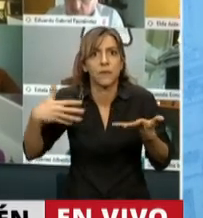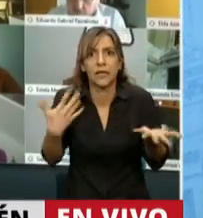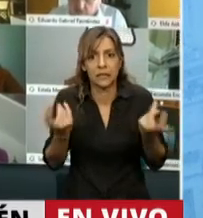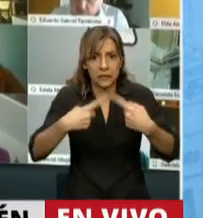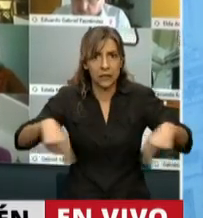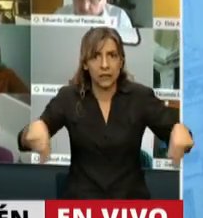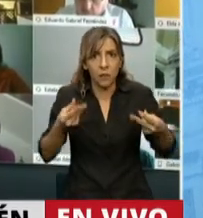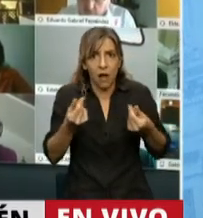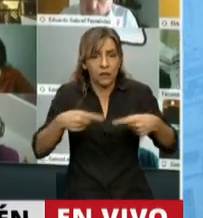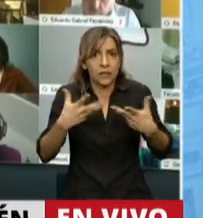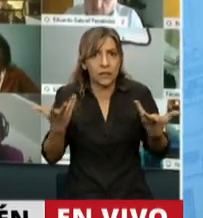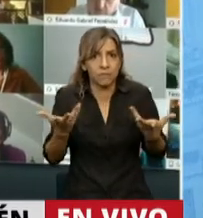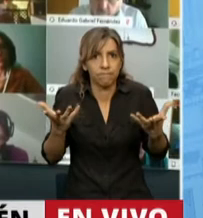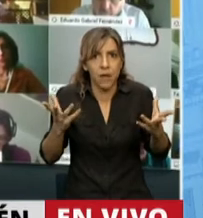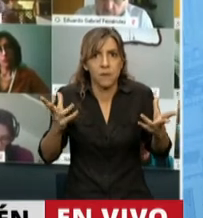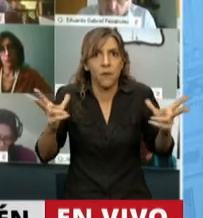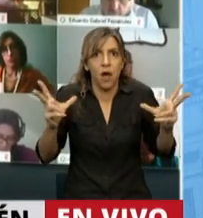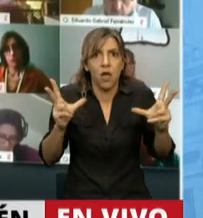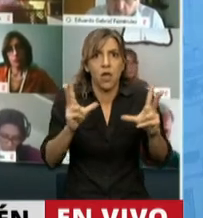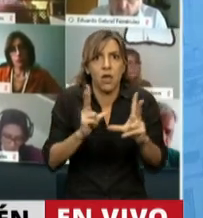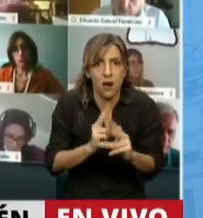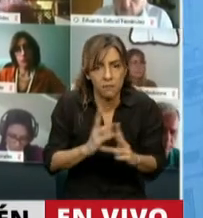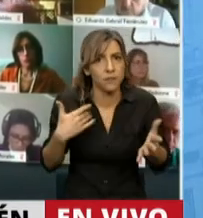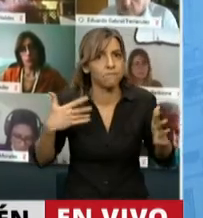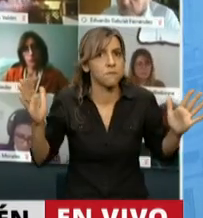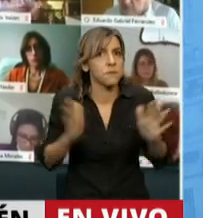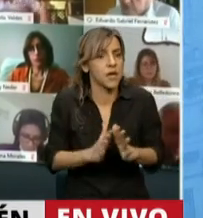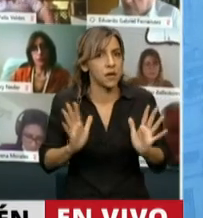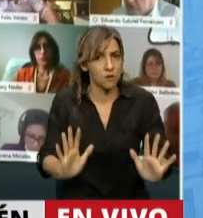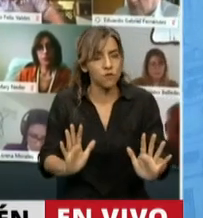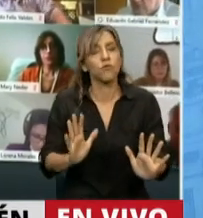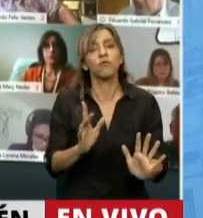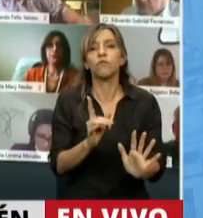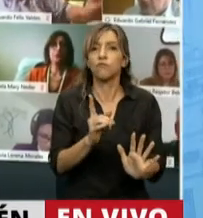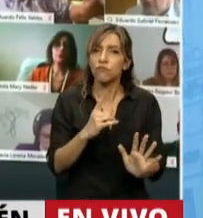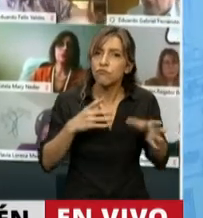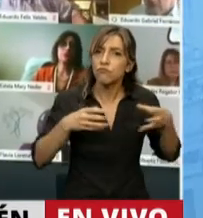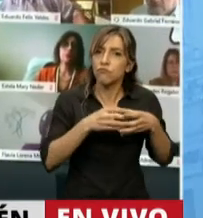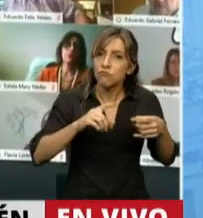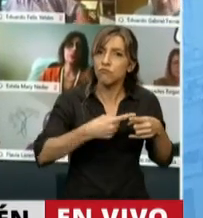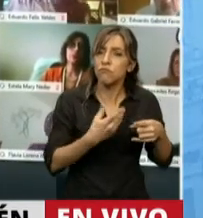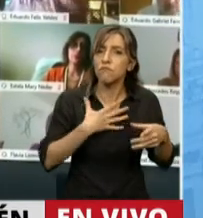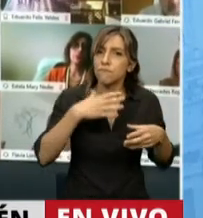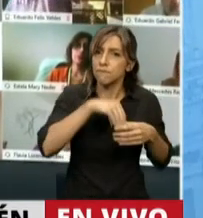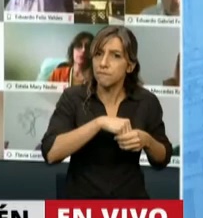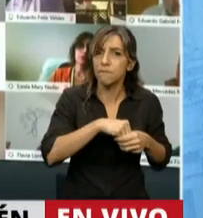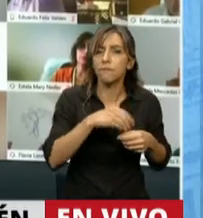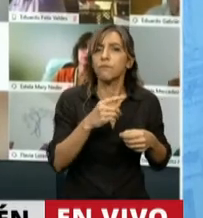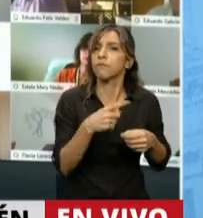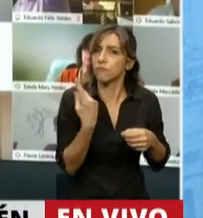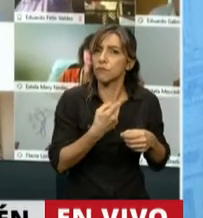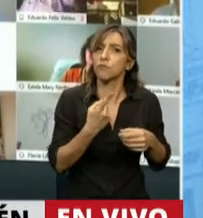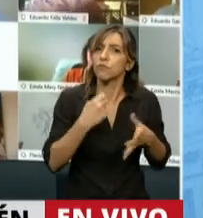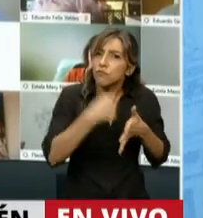escasos. Pertenezco a un partido con una larga trayectoria de gestión y sin duda por eso tengo